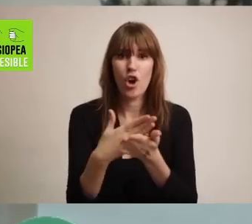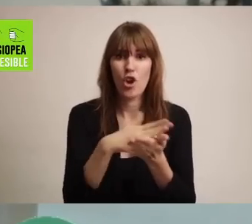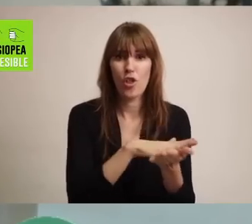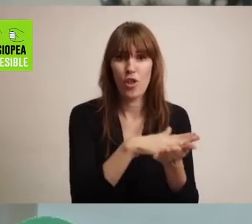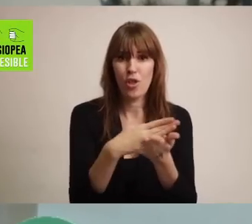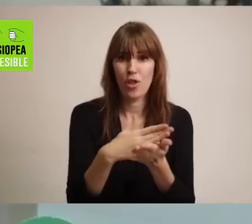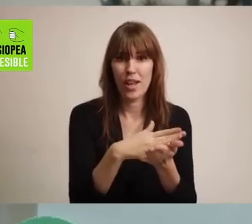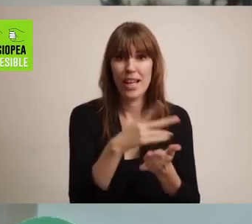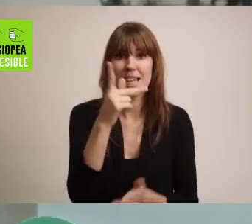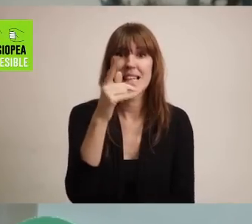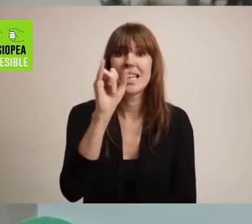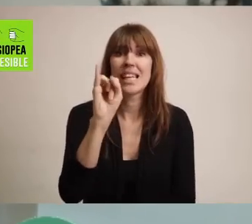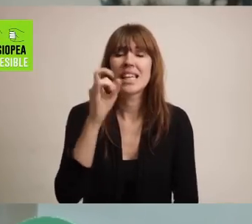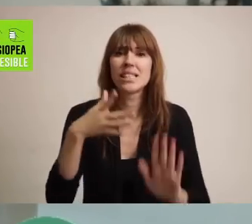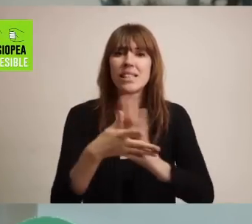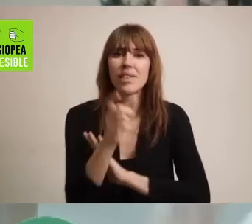Ki quiere decir tierra.